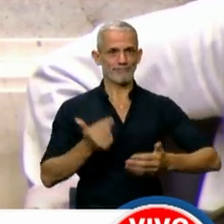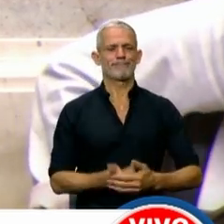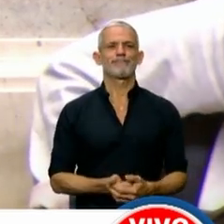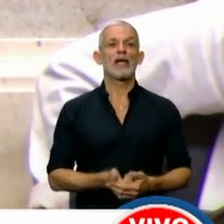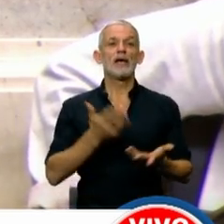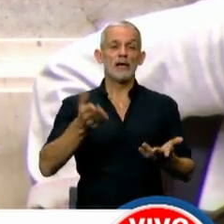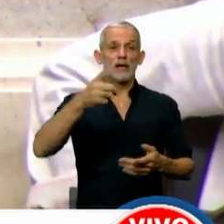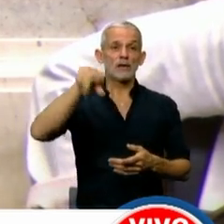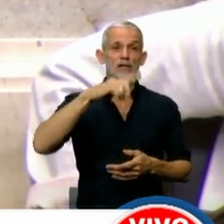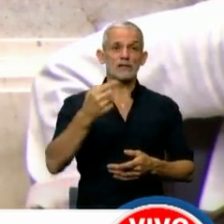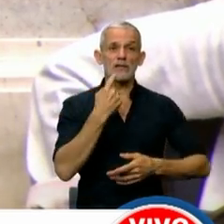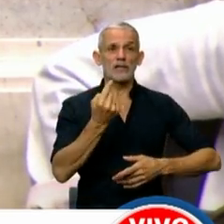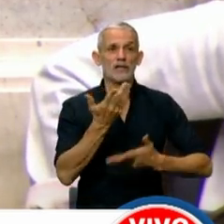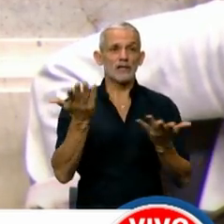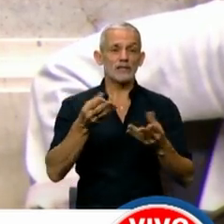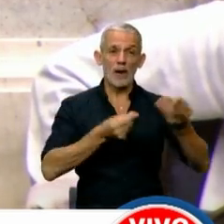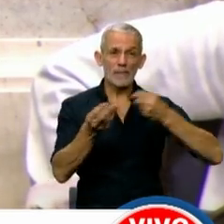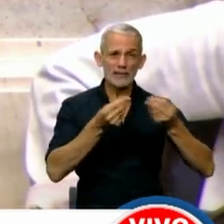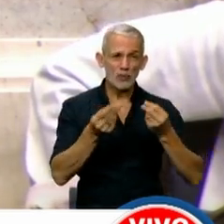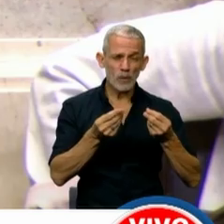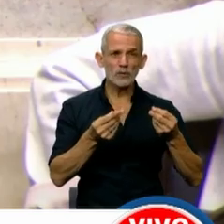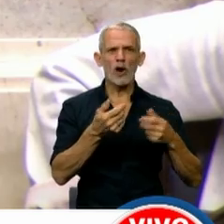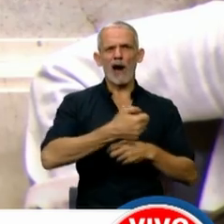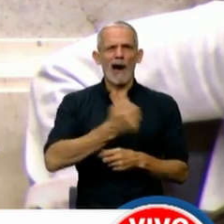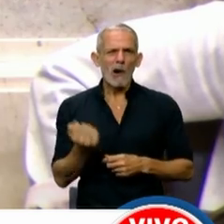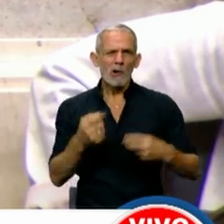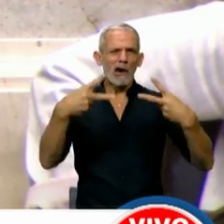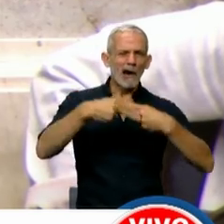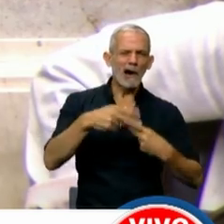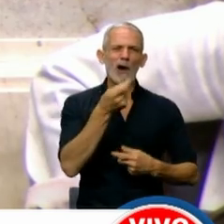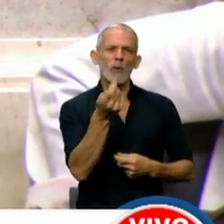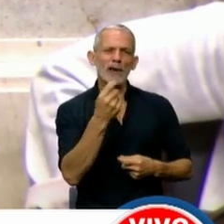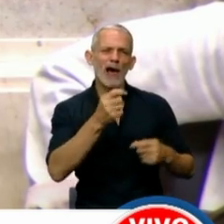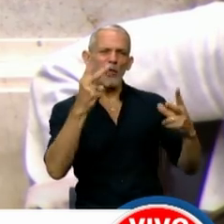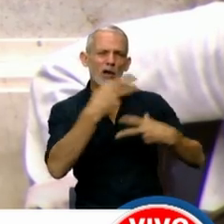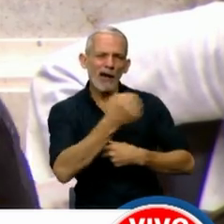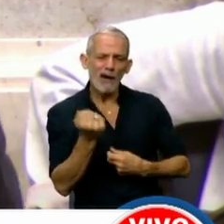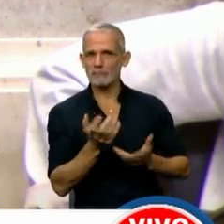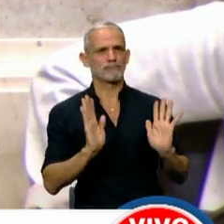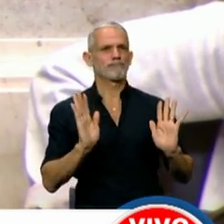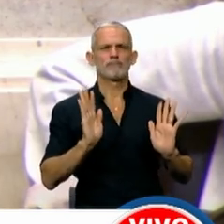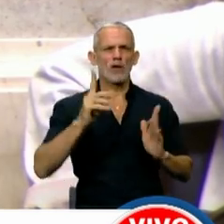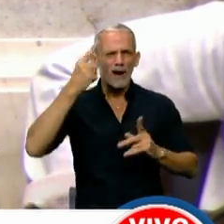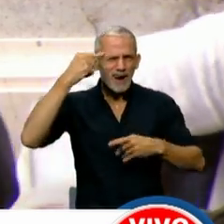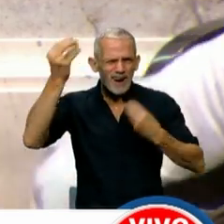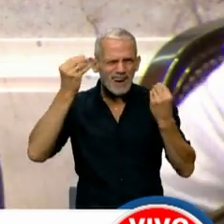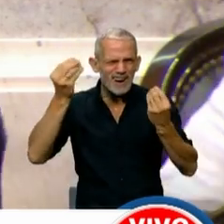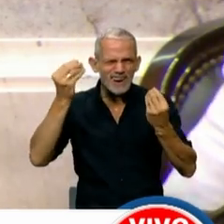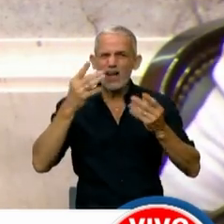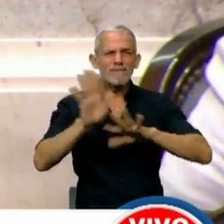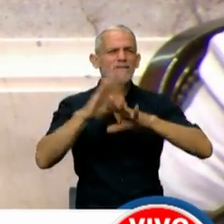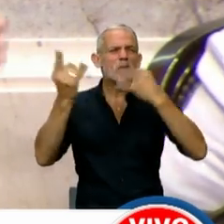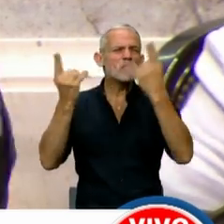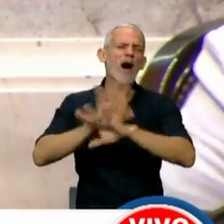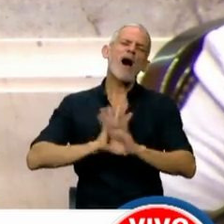para los que dicen que este un presupuesto ajuste y que ajustamos a los jubilados delirantes dejen de